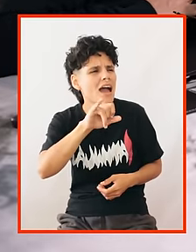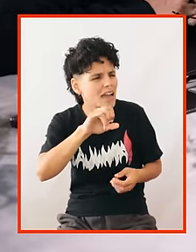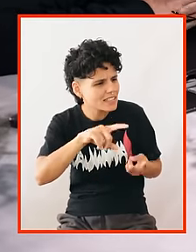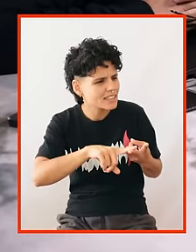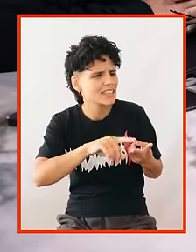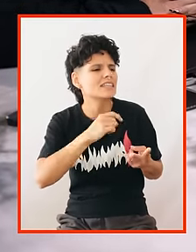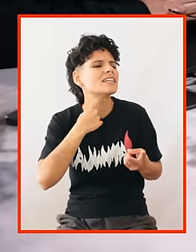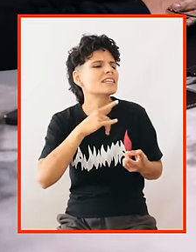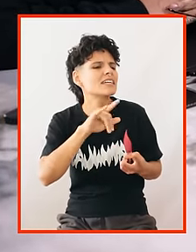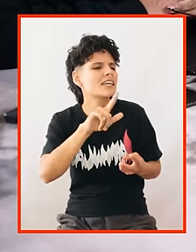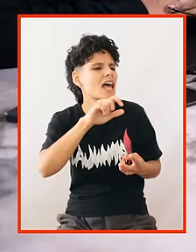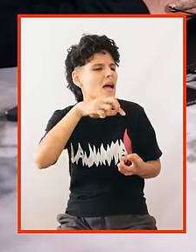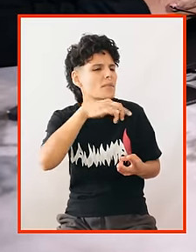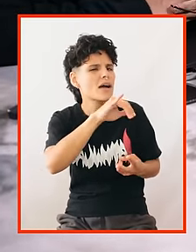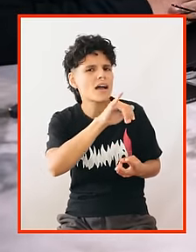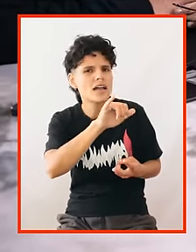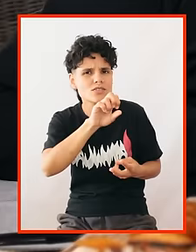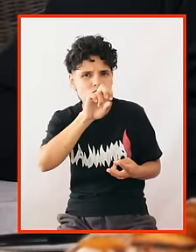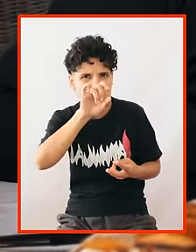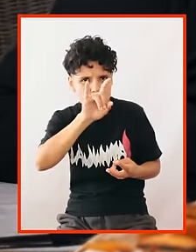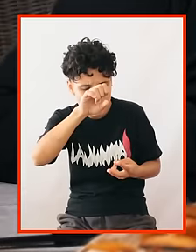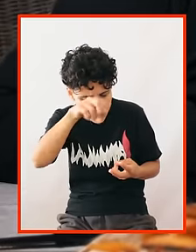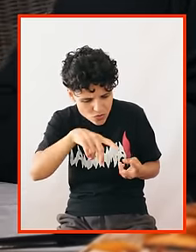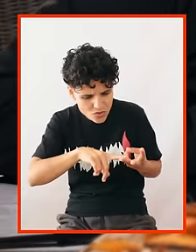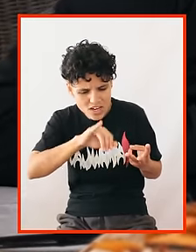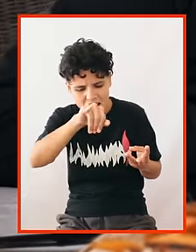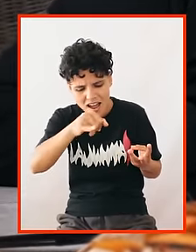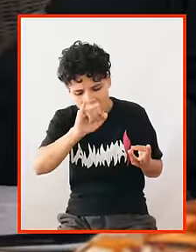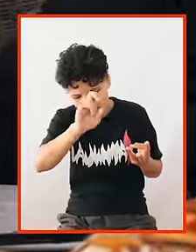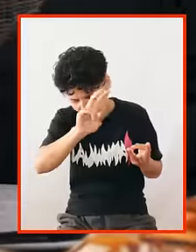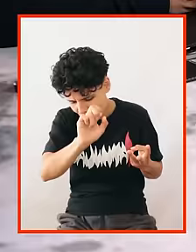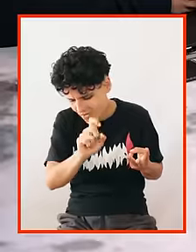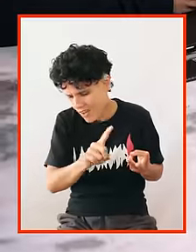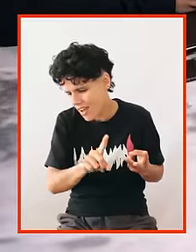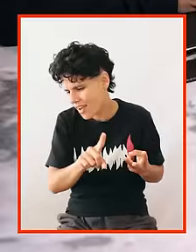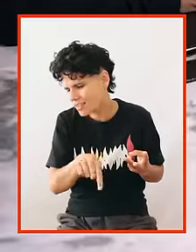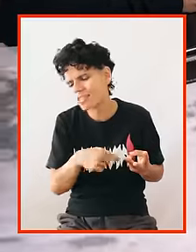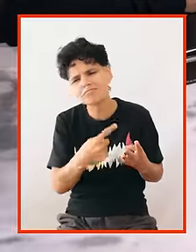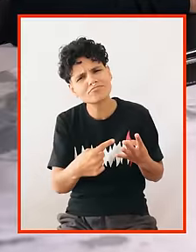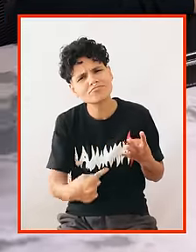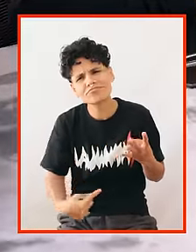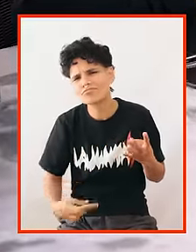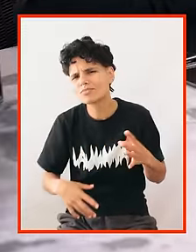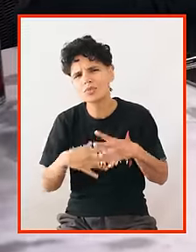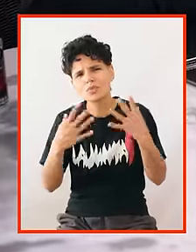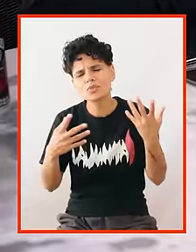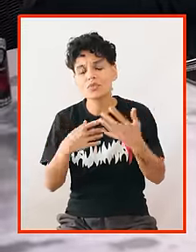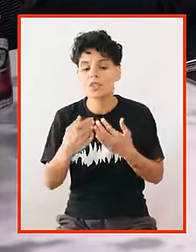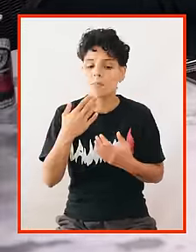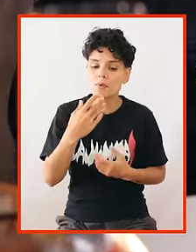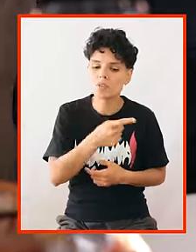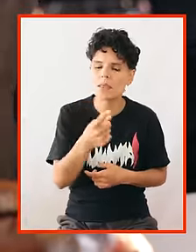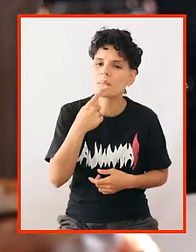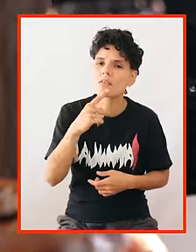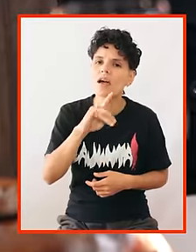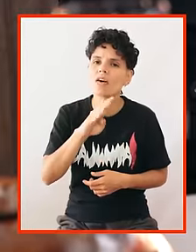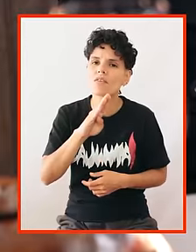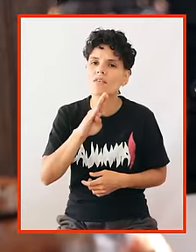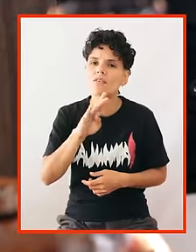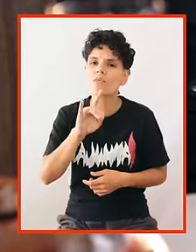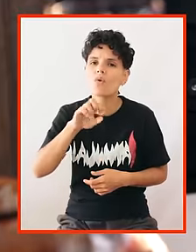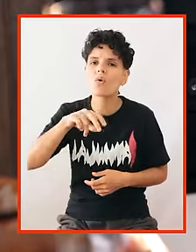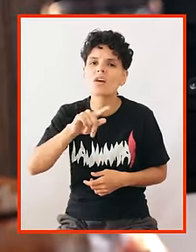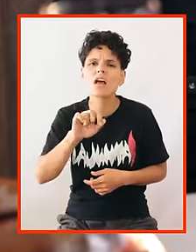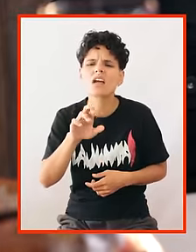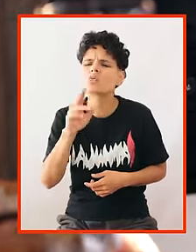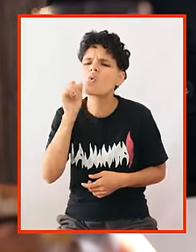Jaiba, mucho Jaiba. Sí. Entonces esa cosa arraigada en la zona, éramos una zona que... Siempre nos preguntaban, ¿cuál es el estilo de los búnkeres? Entre los Beatles